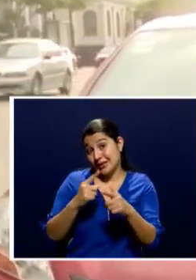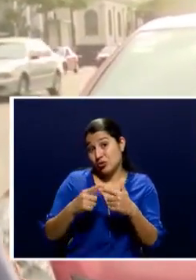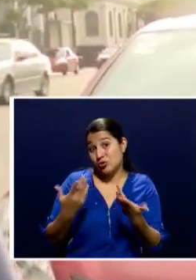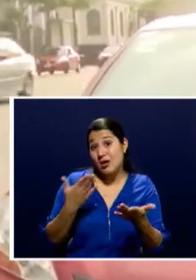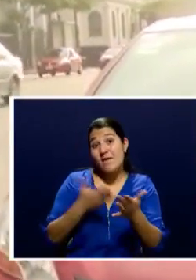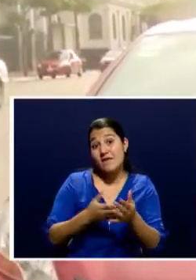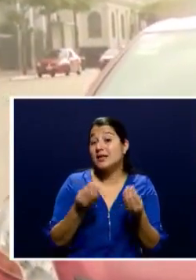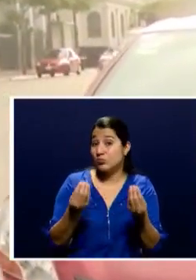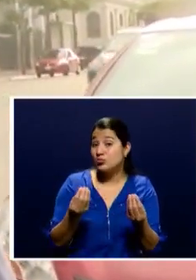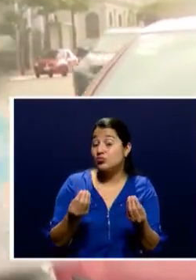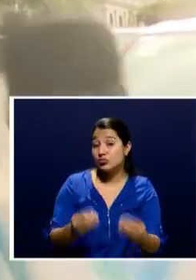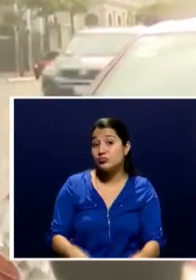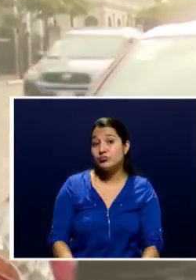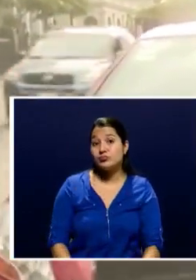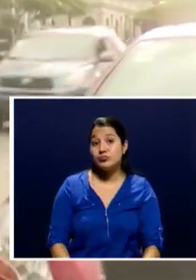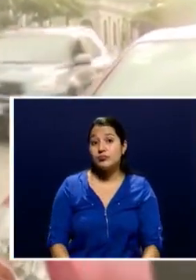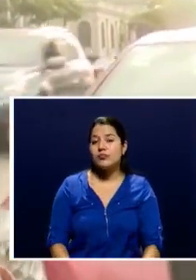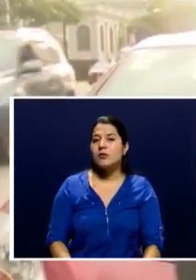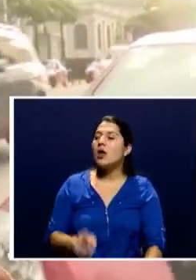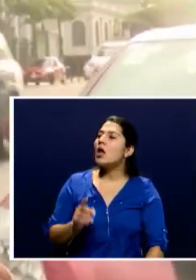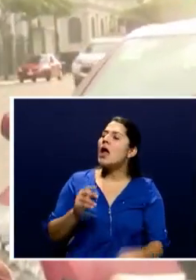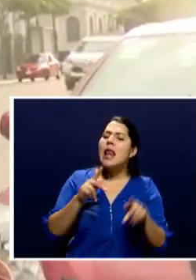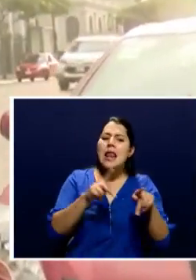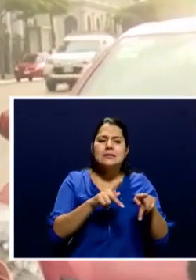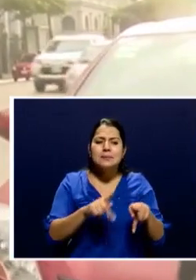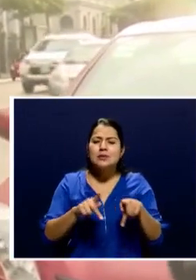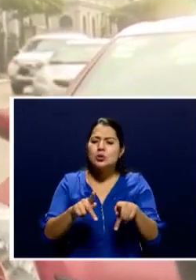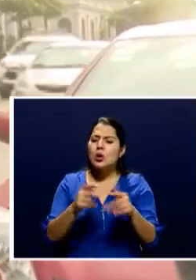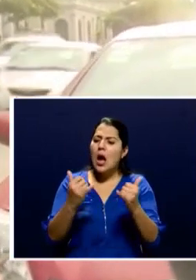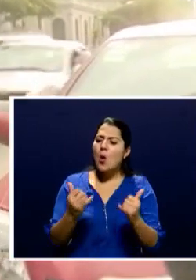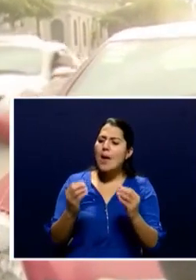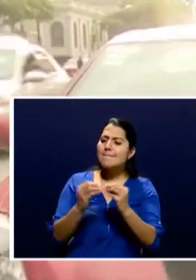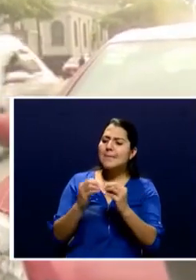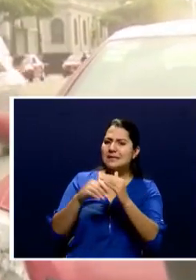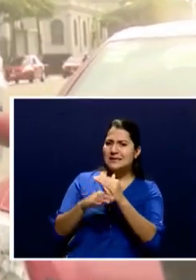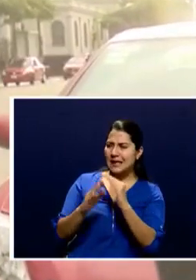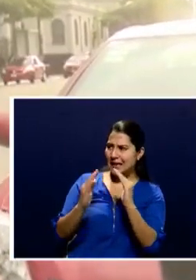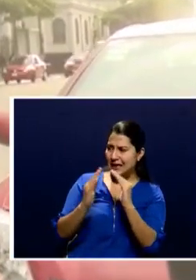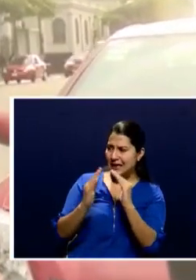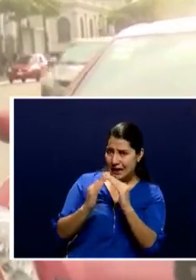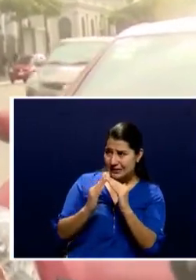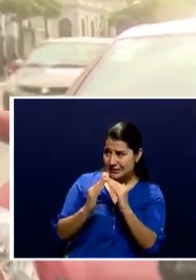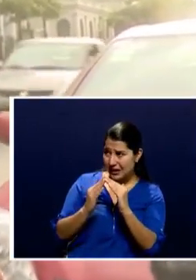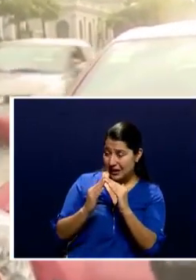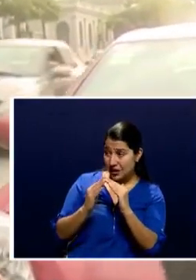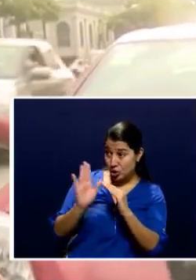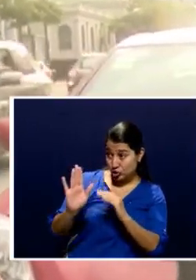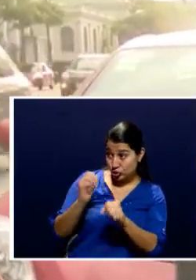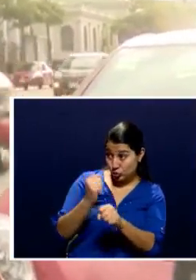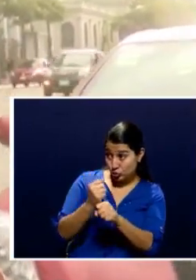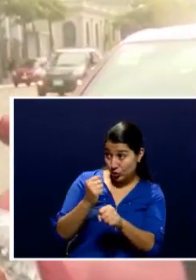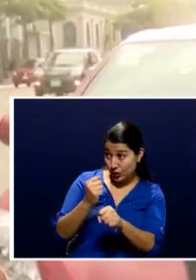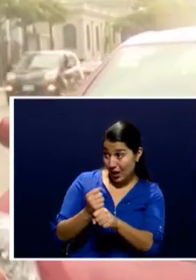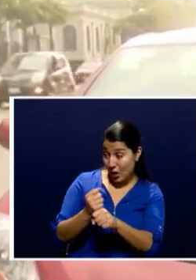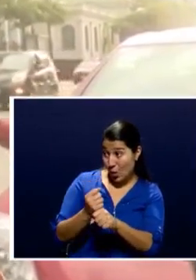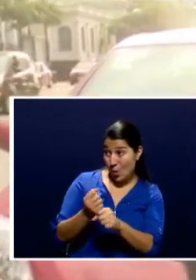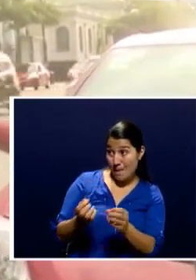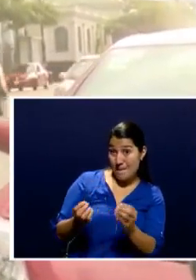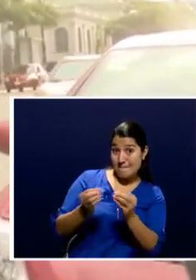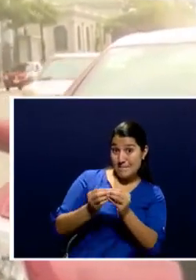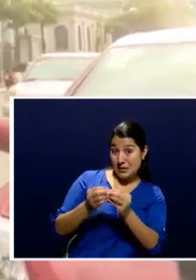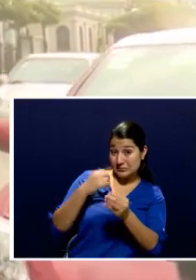afecta mucho, bastante. Durante estos días que las personas están más en las casas, ¿han tenido un aumento en las entregas o cómo lo